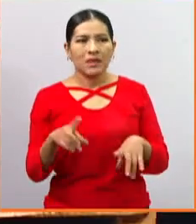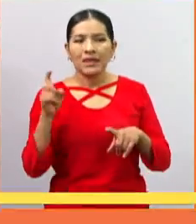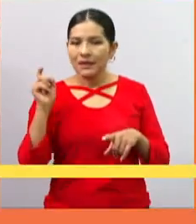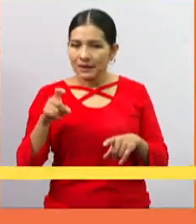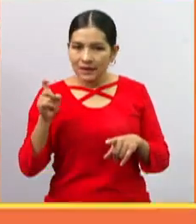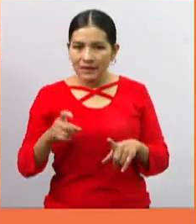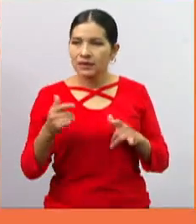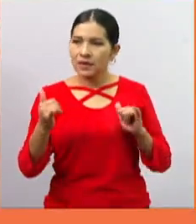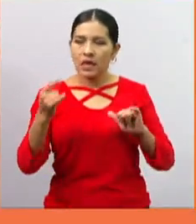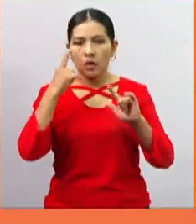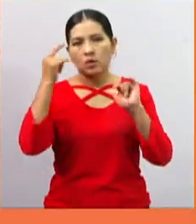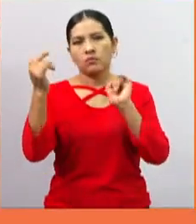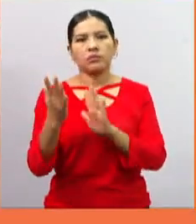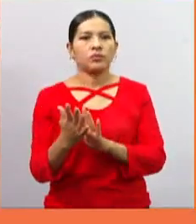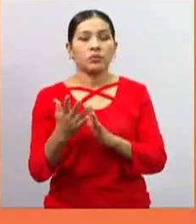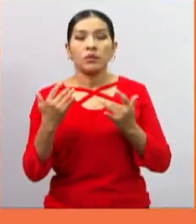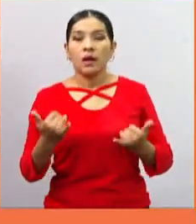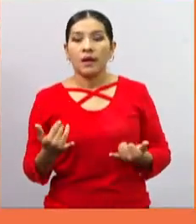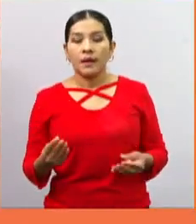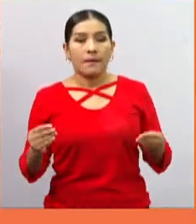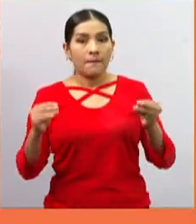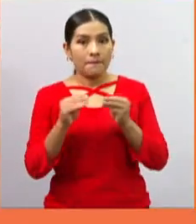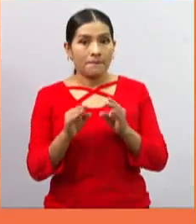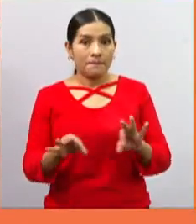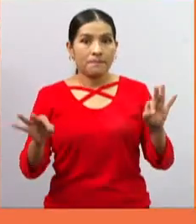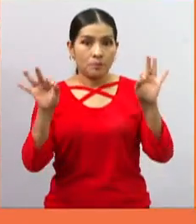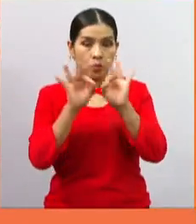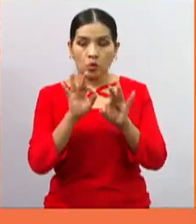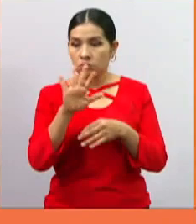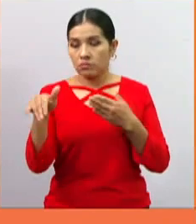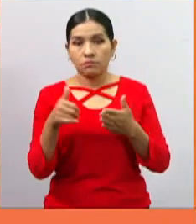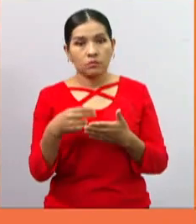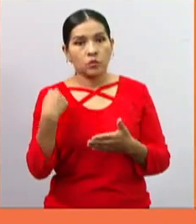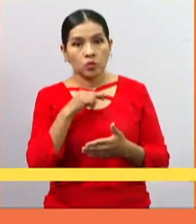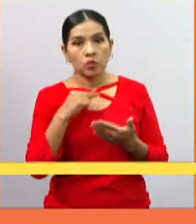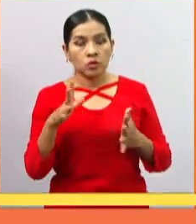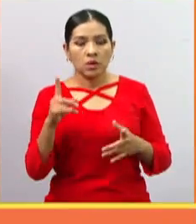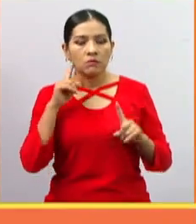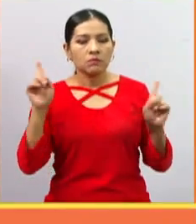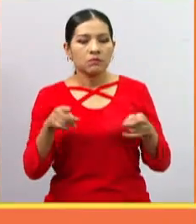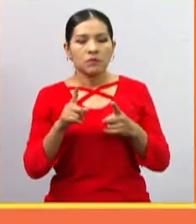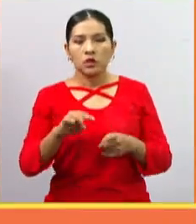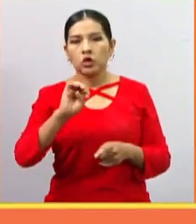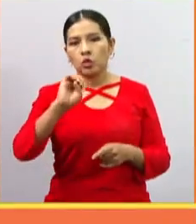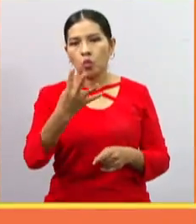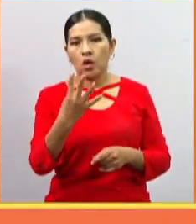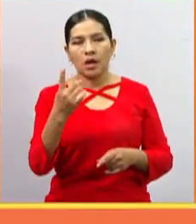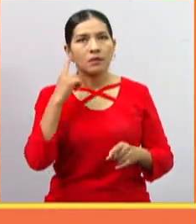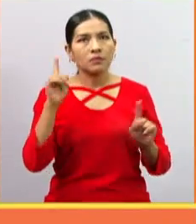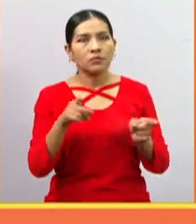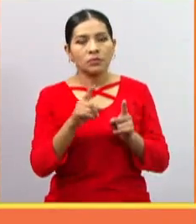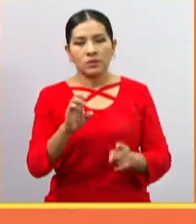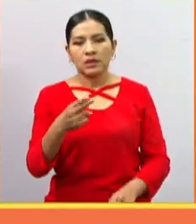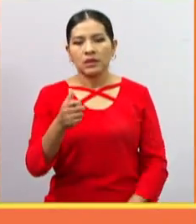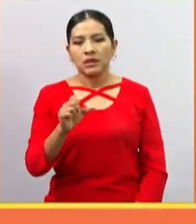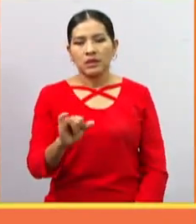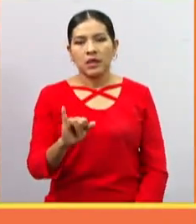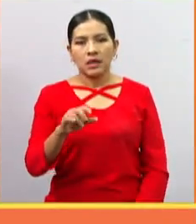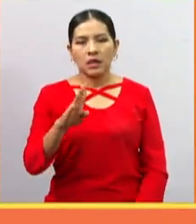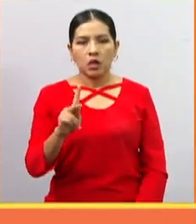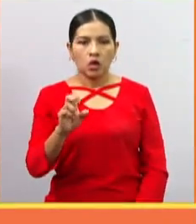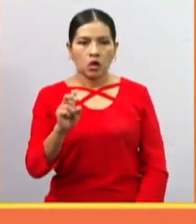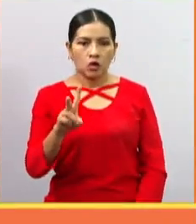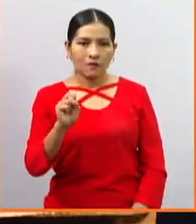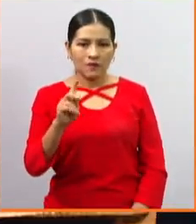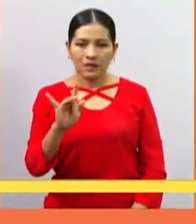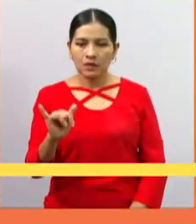aún en este caso, que estamos tocando la Cuarta Sinfonía de Tchaikovsky, que es una de las obras cumbres